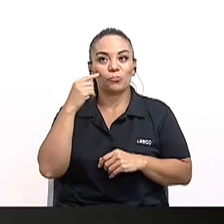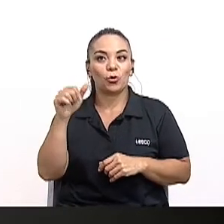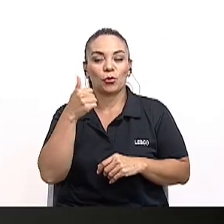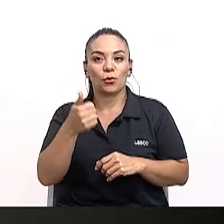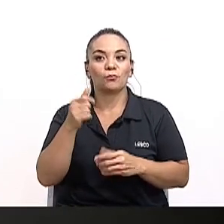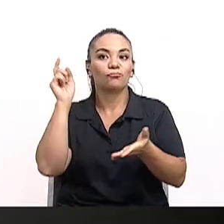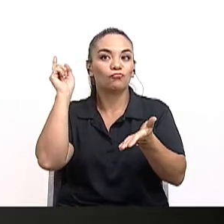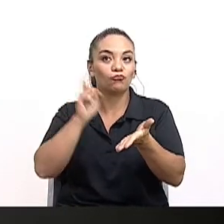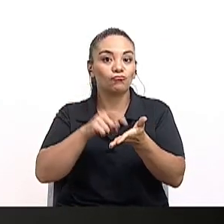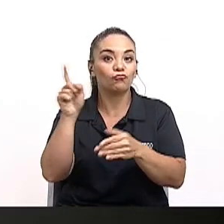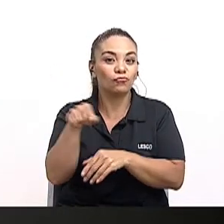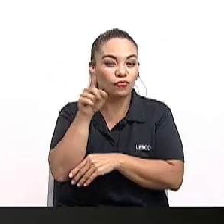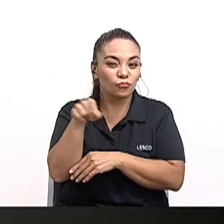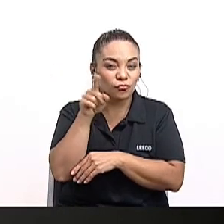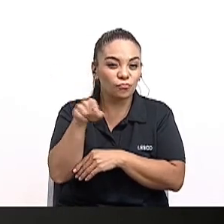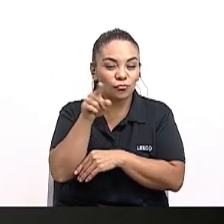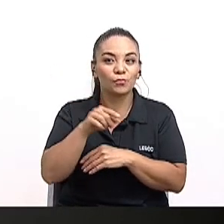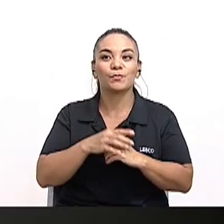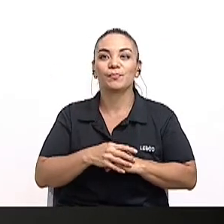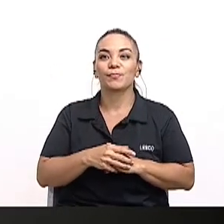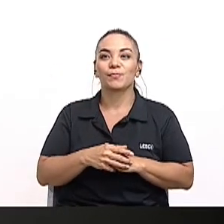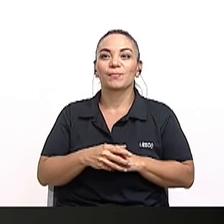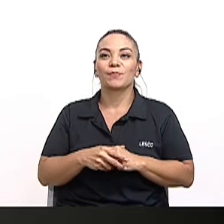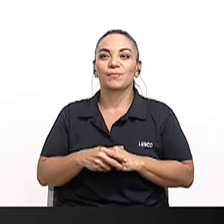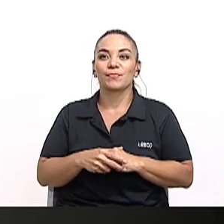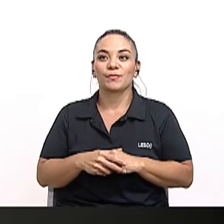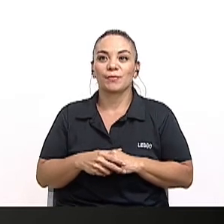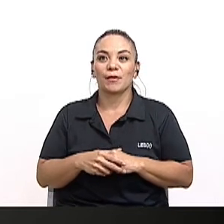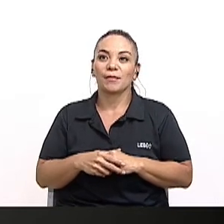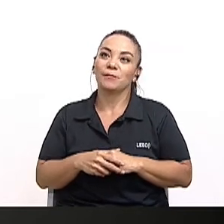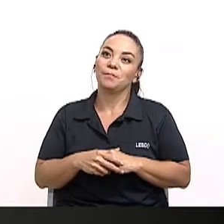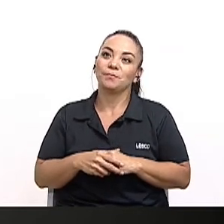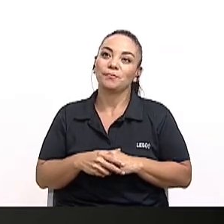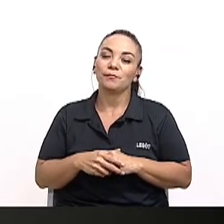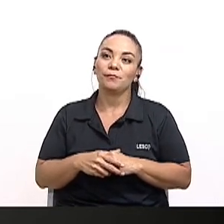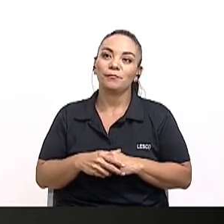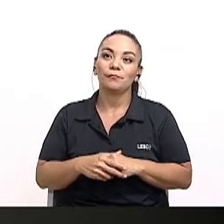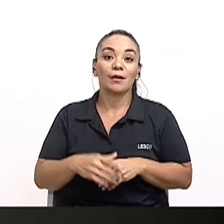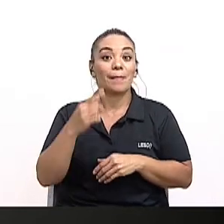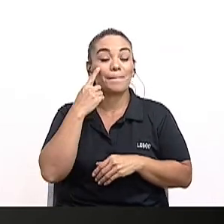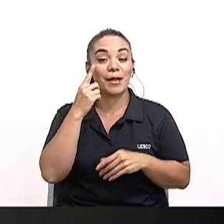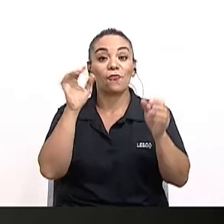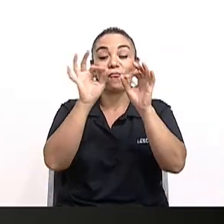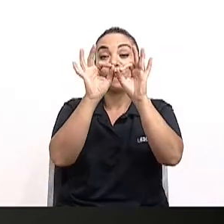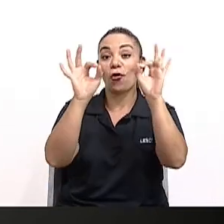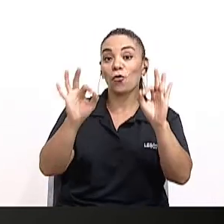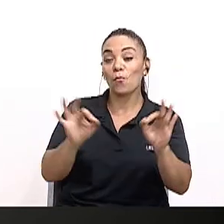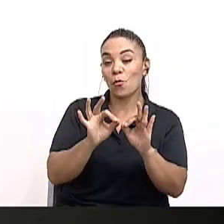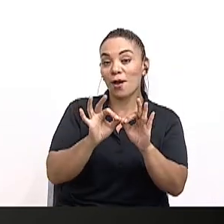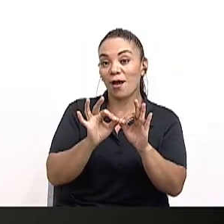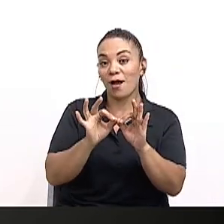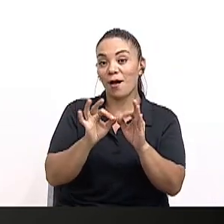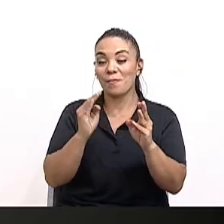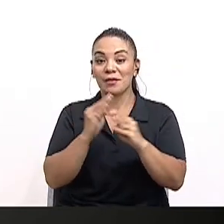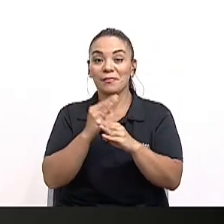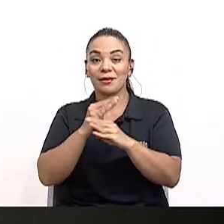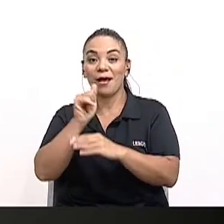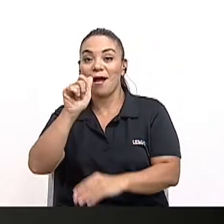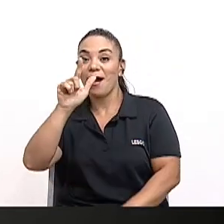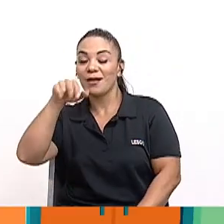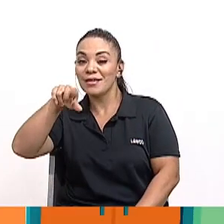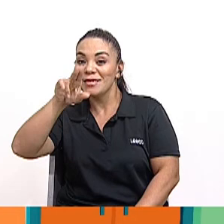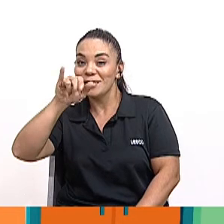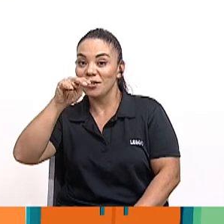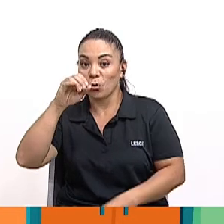la ruleta y me va a salir la fórmula de un alquino. ¿Cuál era la fórmula de un alquino?